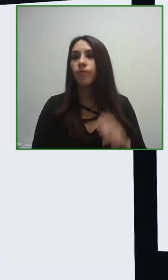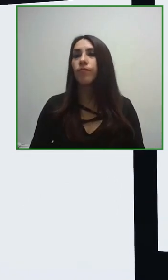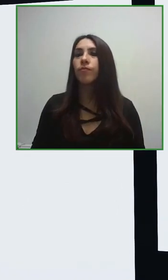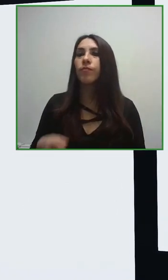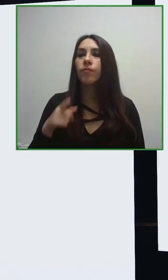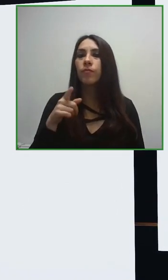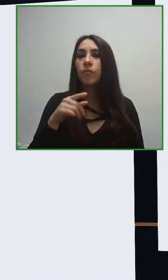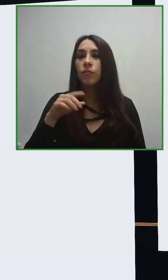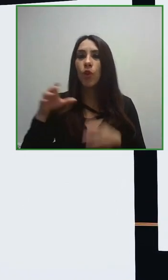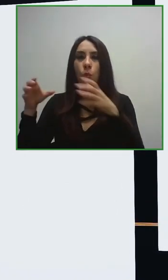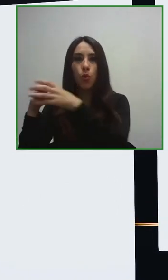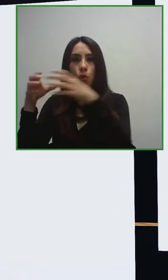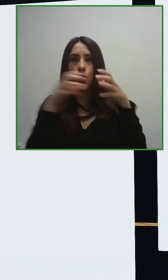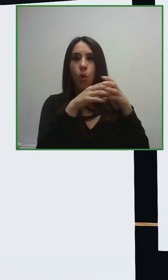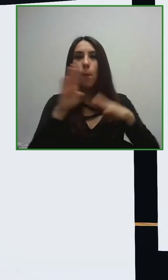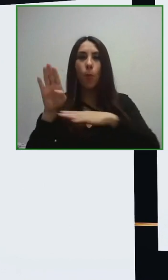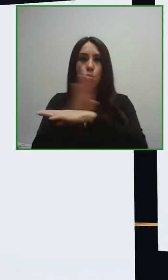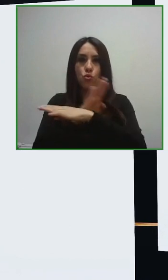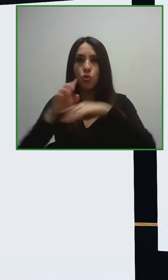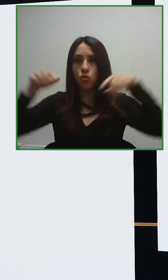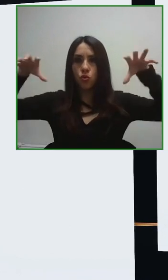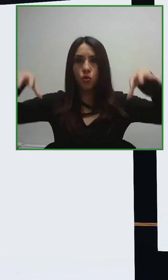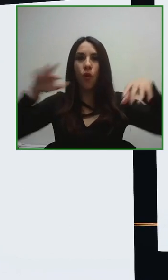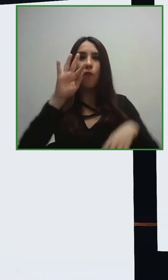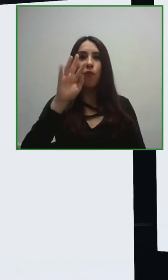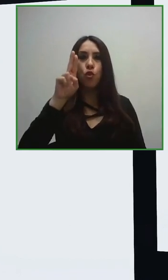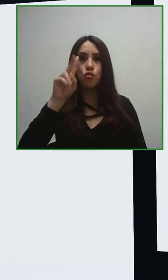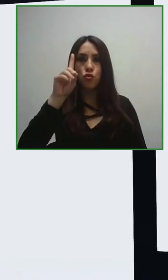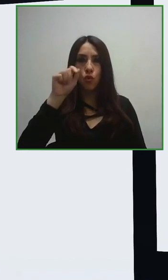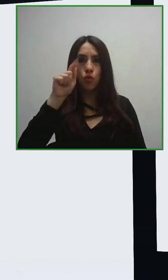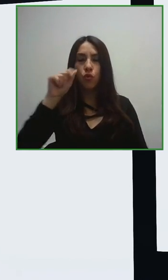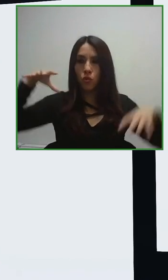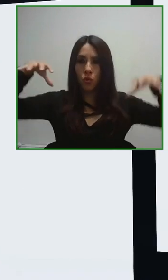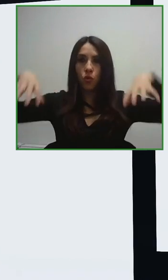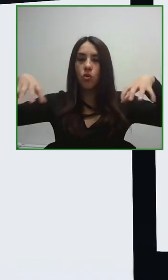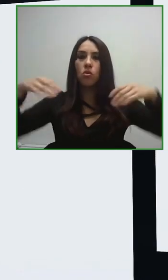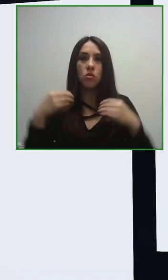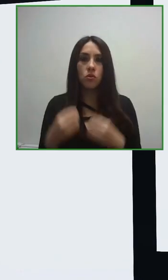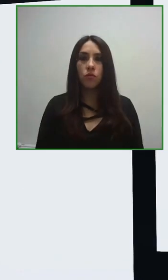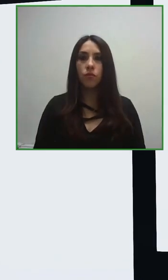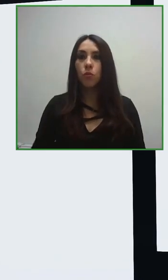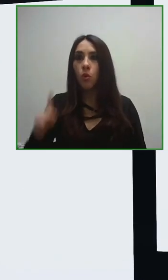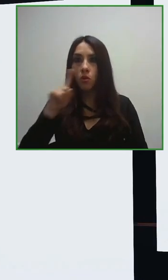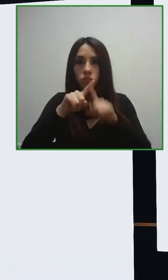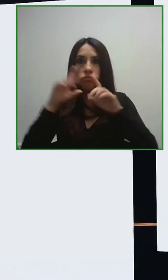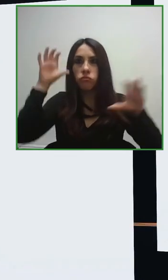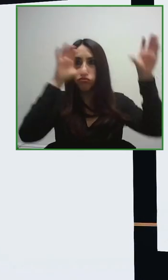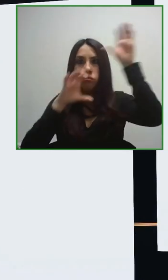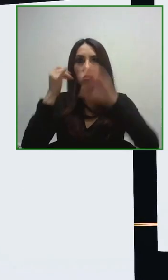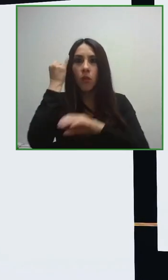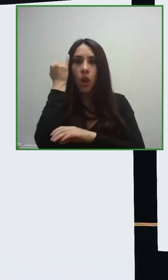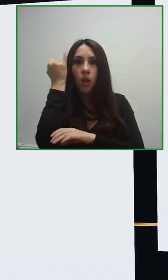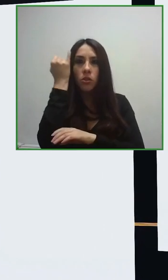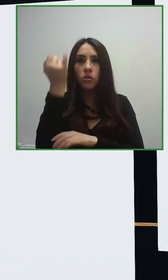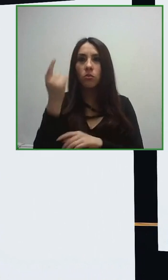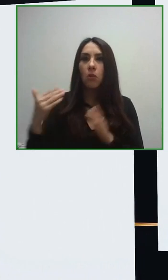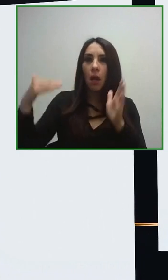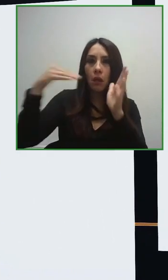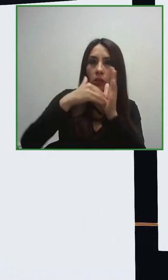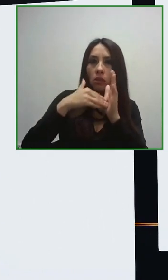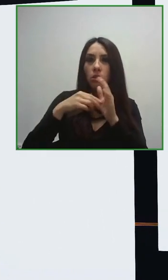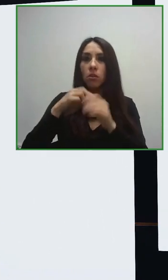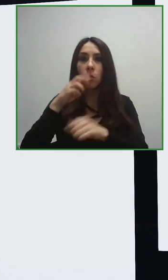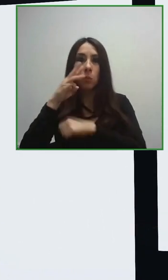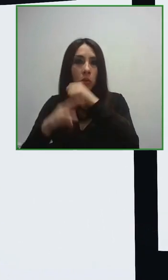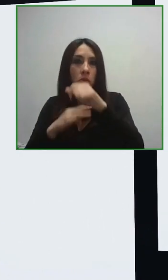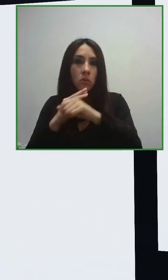innovadoras para replicarlas a nivel global. Escucharemos a 3 exalumnos del programa interesados en crecer en América Latina, España